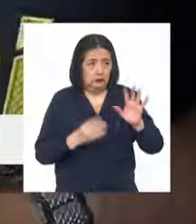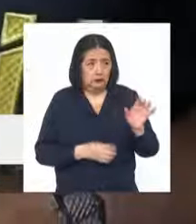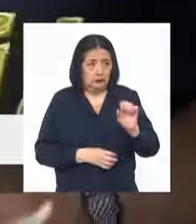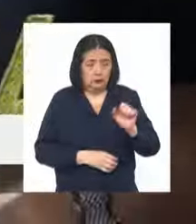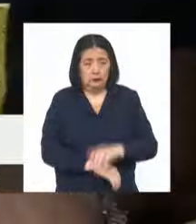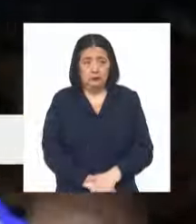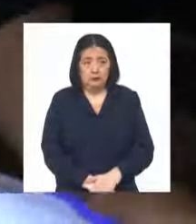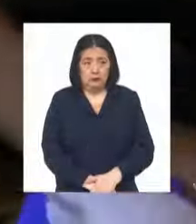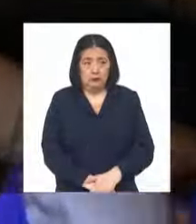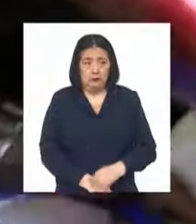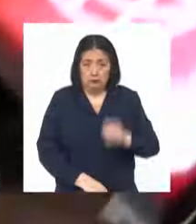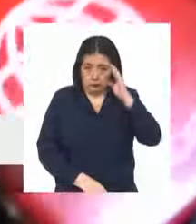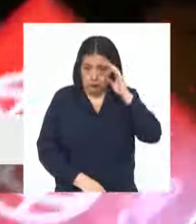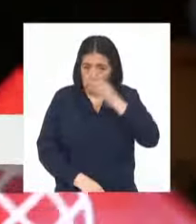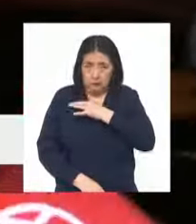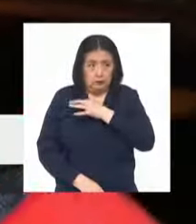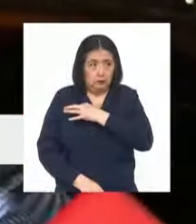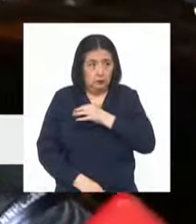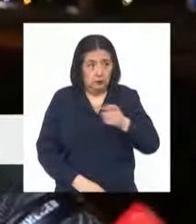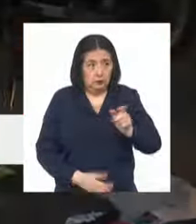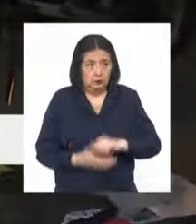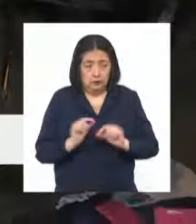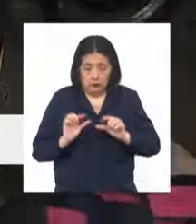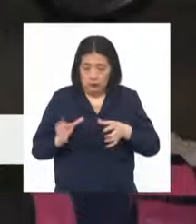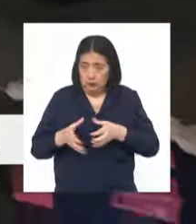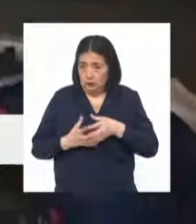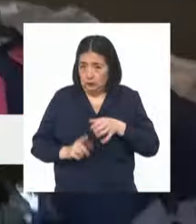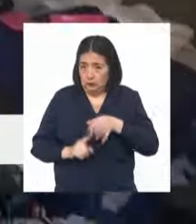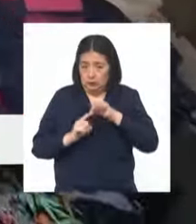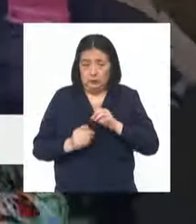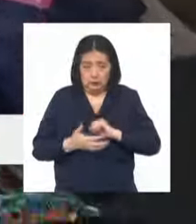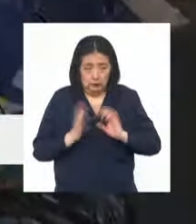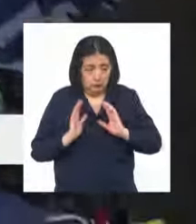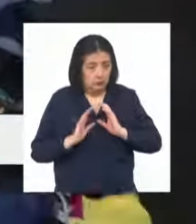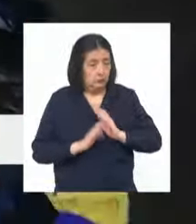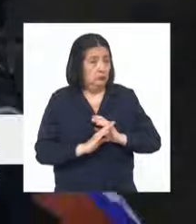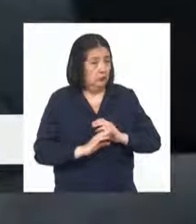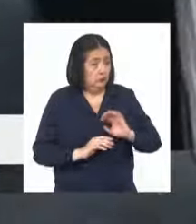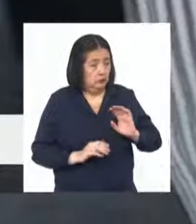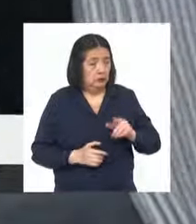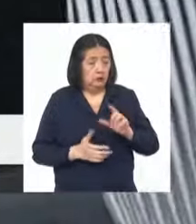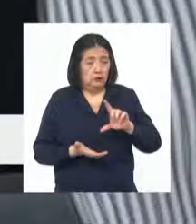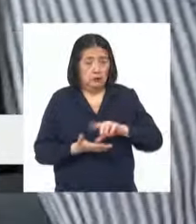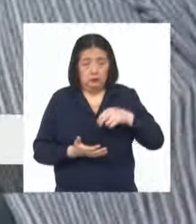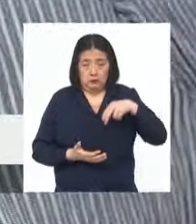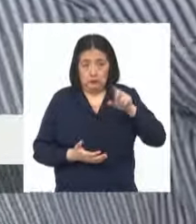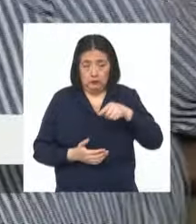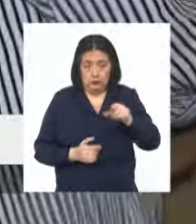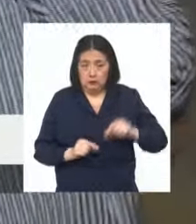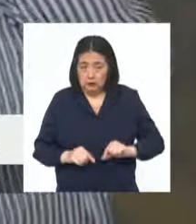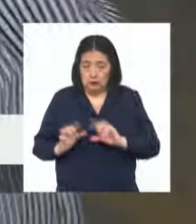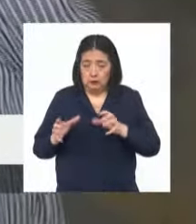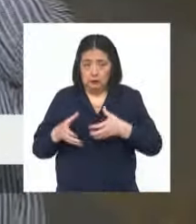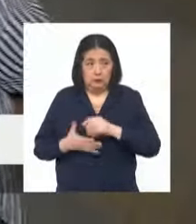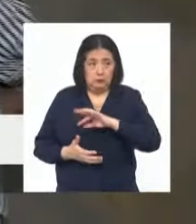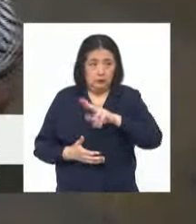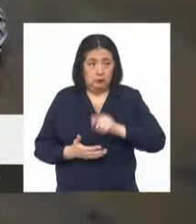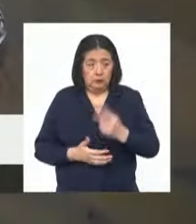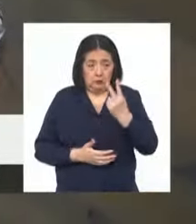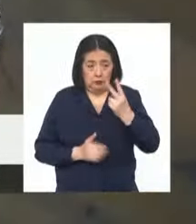soles. Según el coronel Juan Montúfar, de la Brigada Especial contra el Crimen de Lima Norte, esta banda de tenderas, integrada por